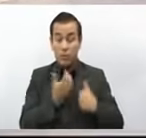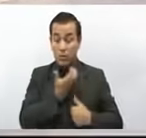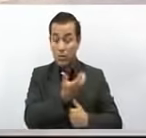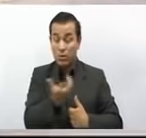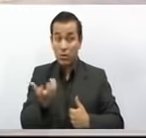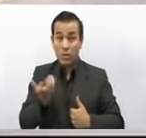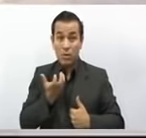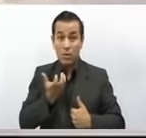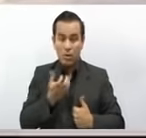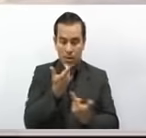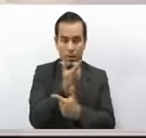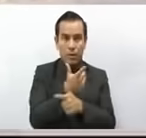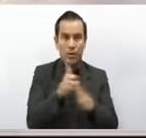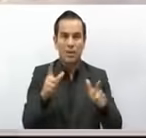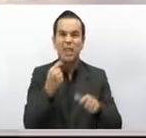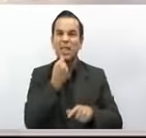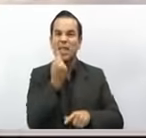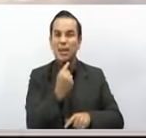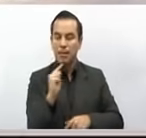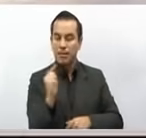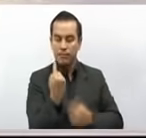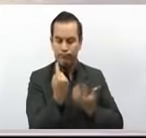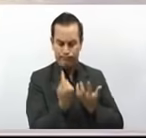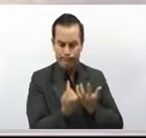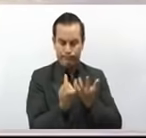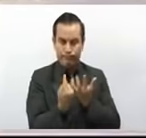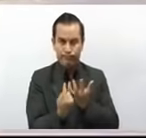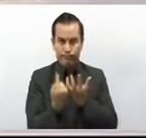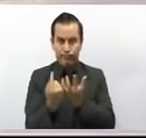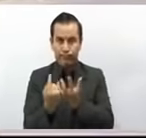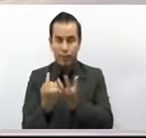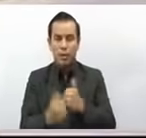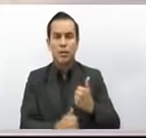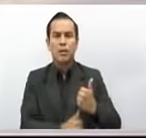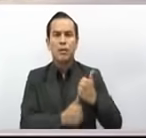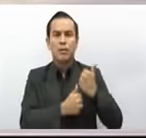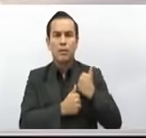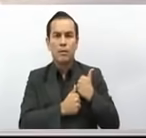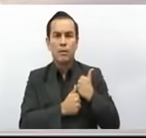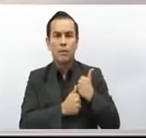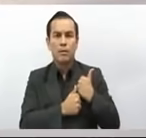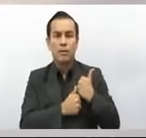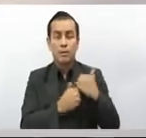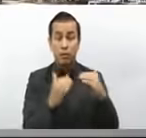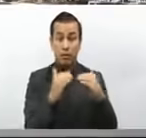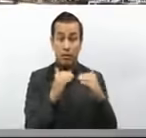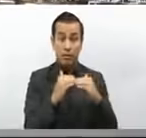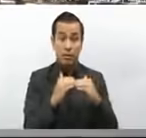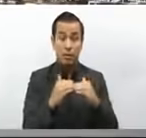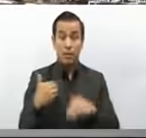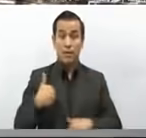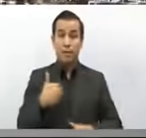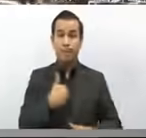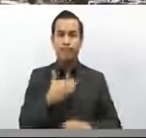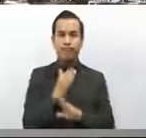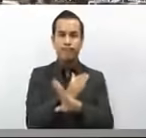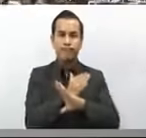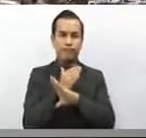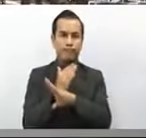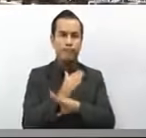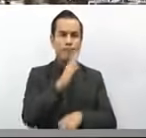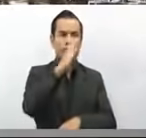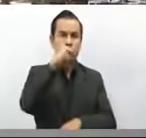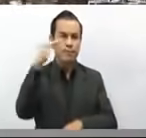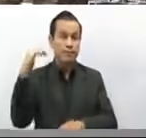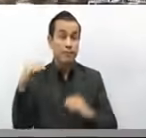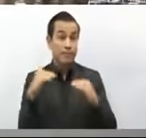Libertad, encabezada por el estandarte de la Fuerza Armada, estandarte del Ministerio de la Defensa Nacional,